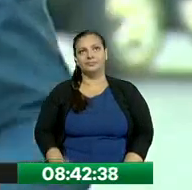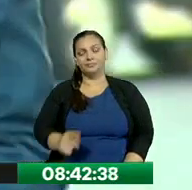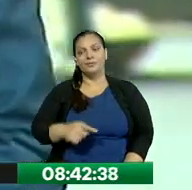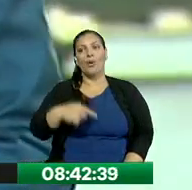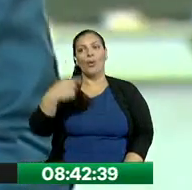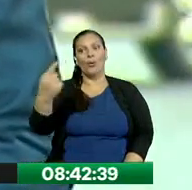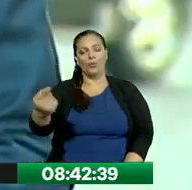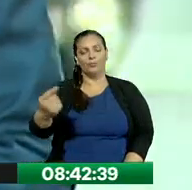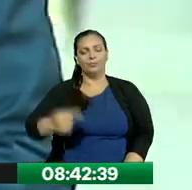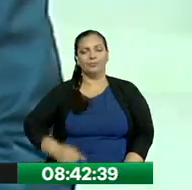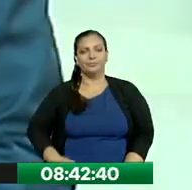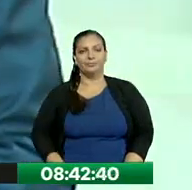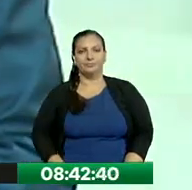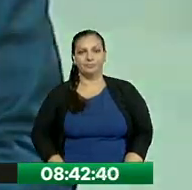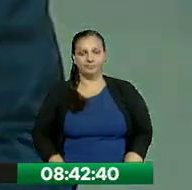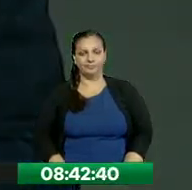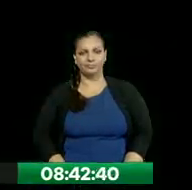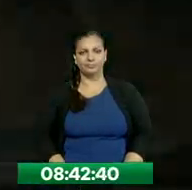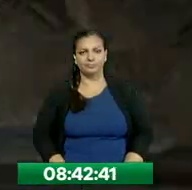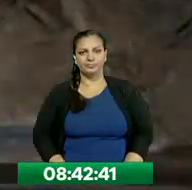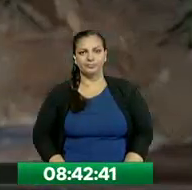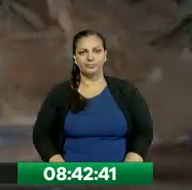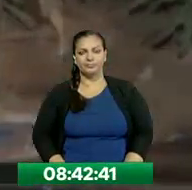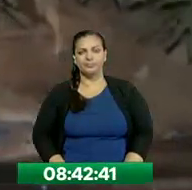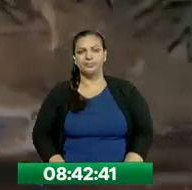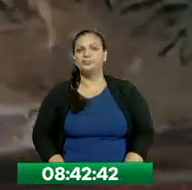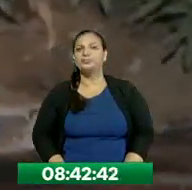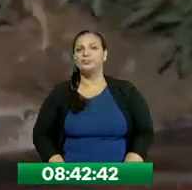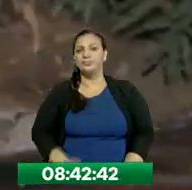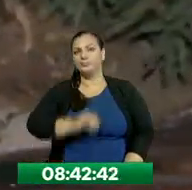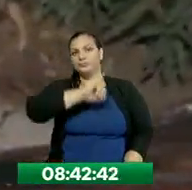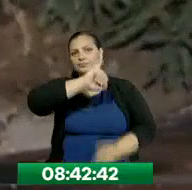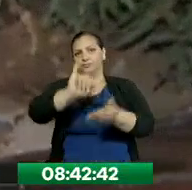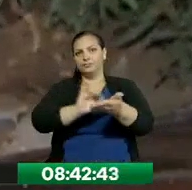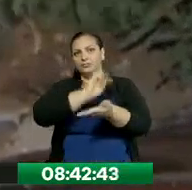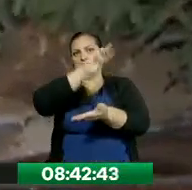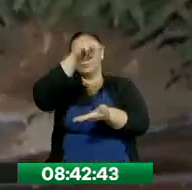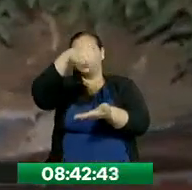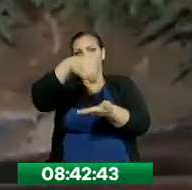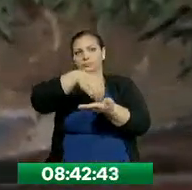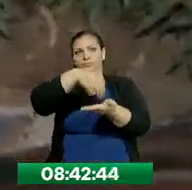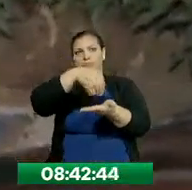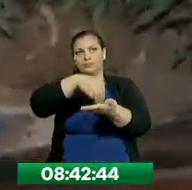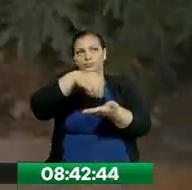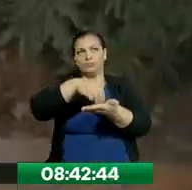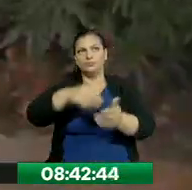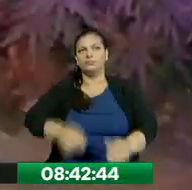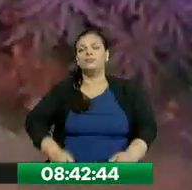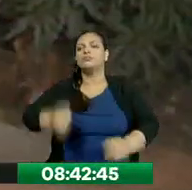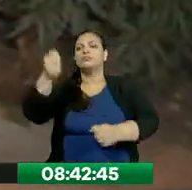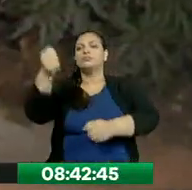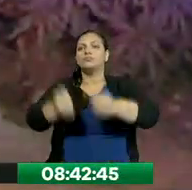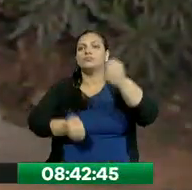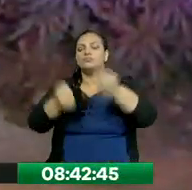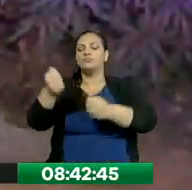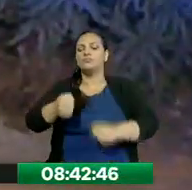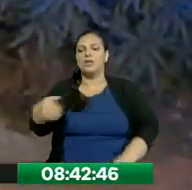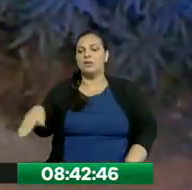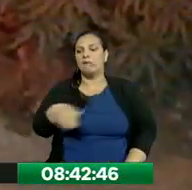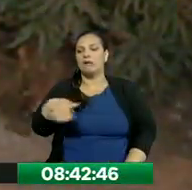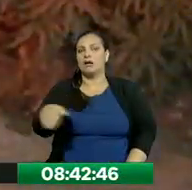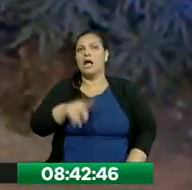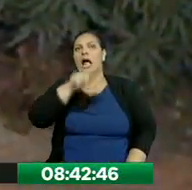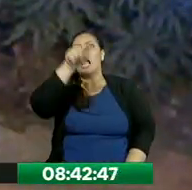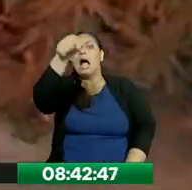se dio, pero en otro punto de la urbe. En la cooperativa Juan Montalvo, el automotor se lo divisaba dentro prácticamente de la vivienda.